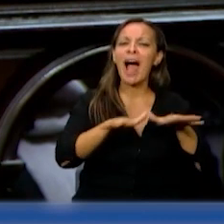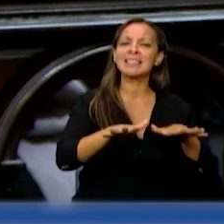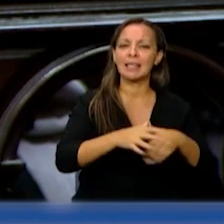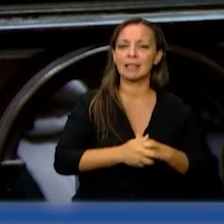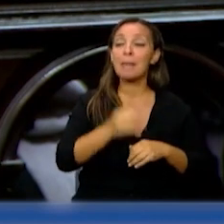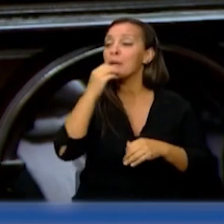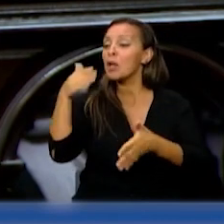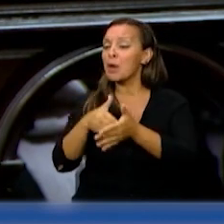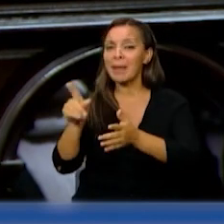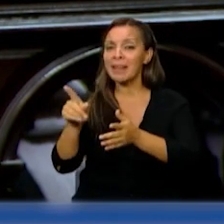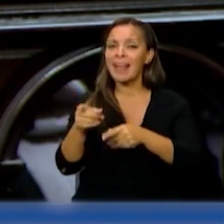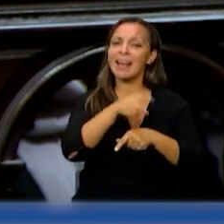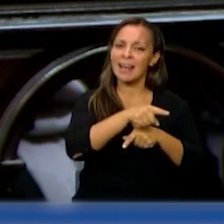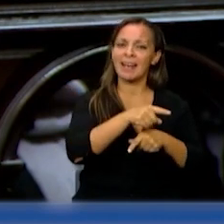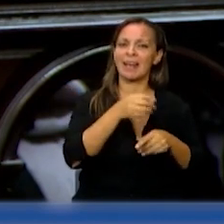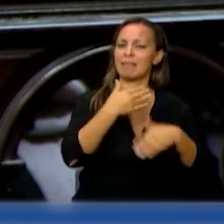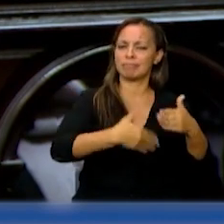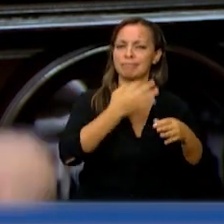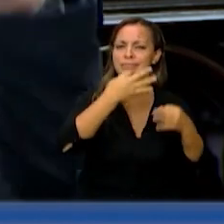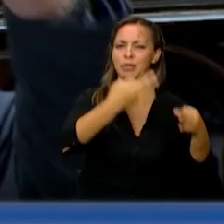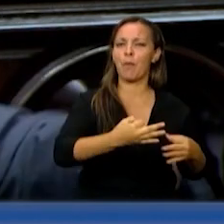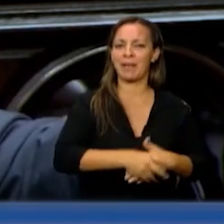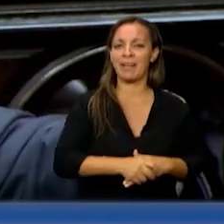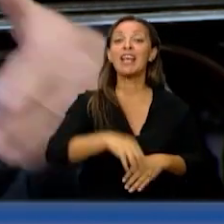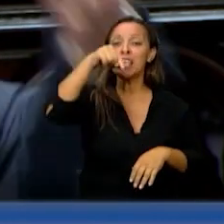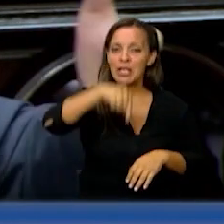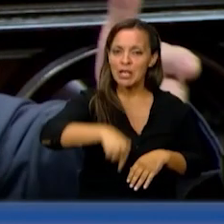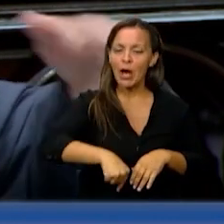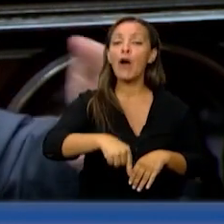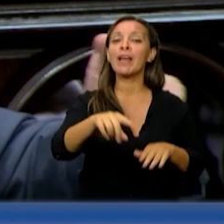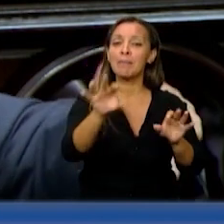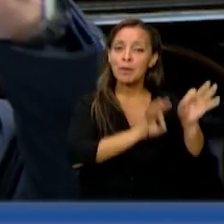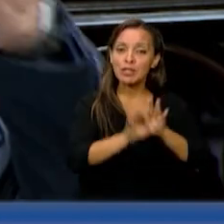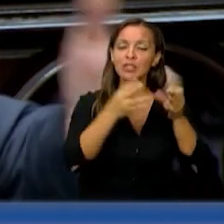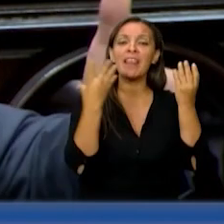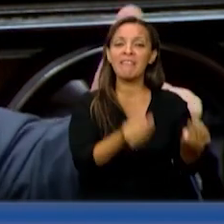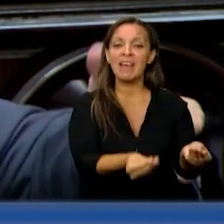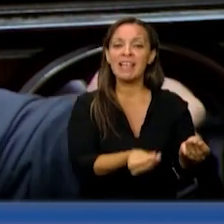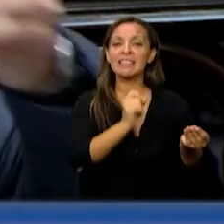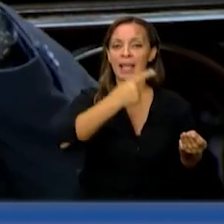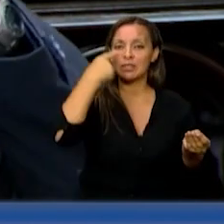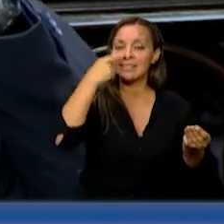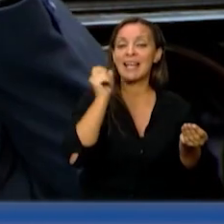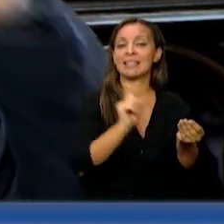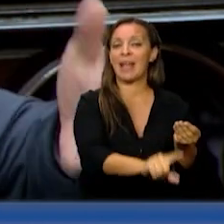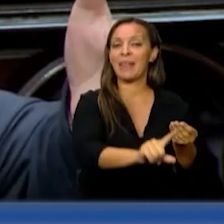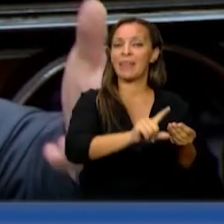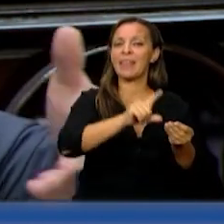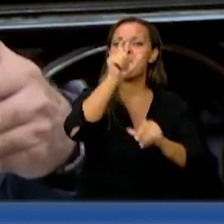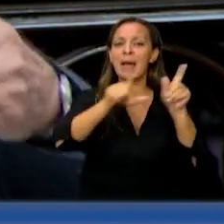que prometer es realizar. Y hoy estamos realizando una acción que va en defensa de los intereses de